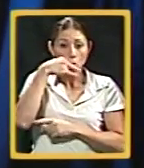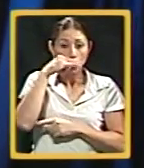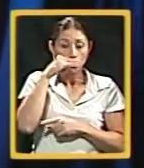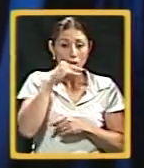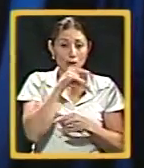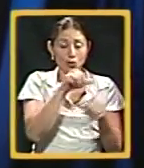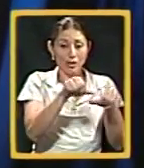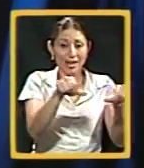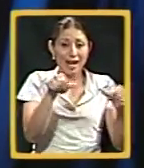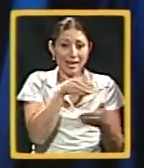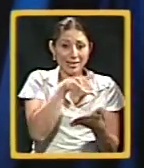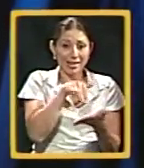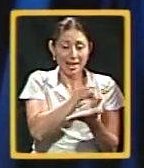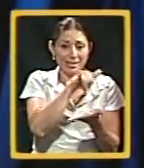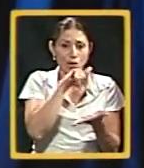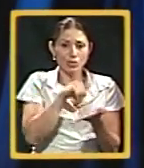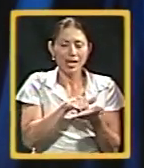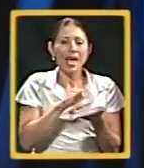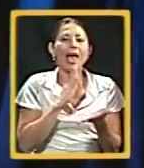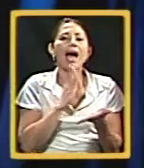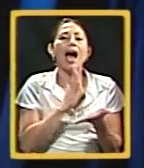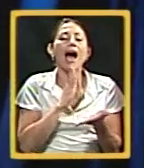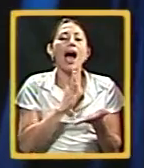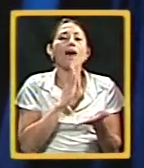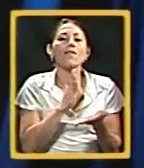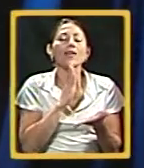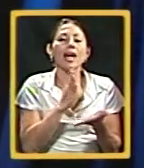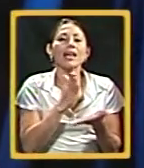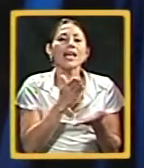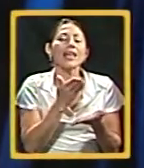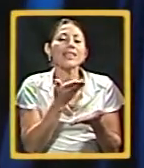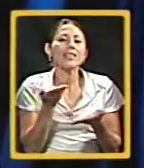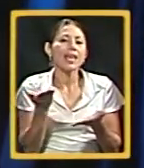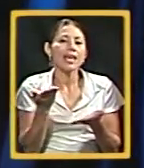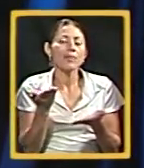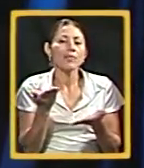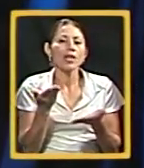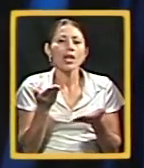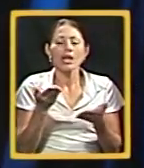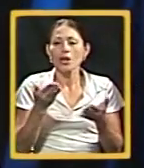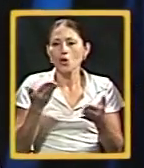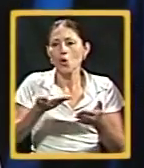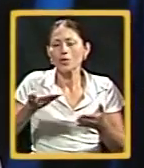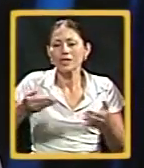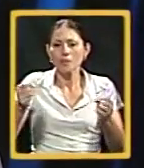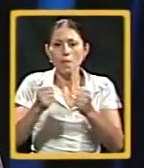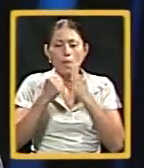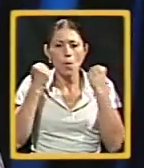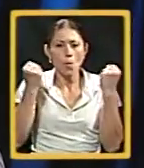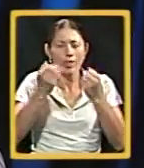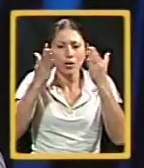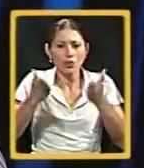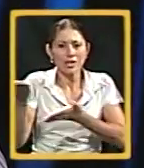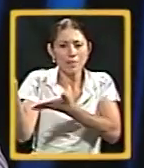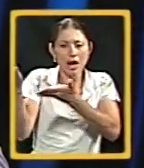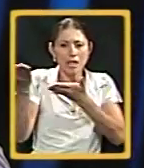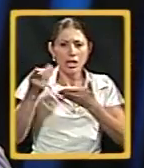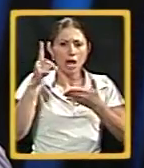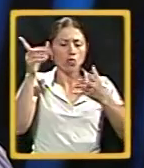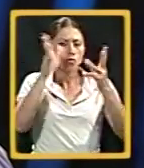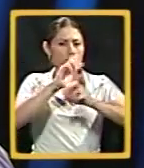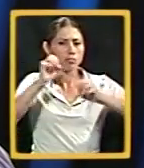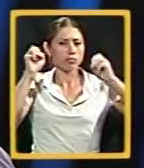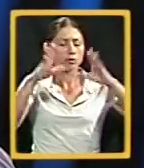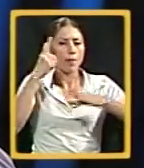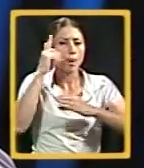metropolitana hablan de las poderosas que van a traer un genio que conserva la naturaleza. Y fíjese que los niños de las áreas